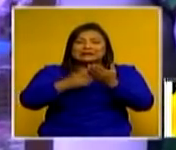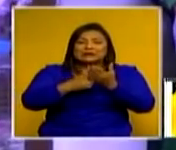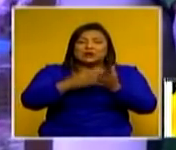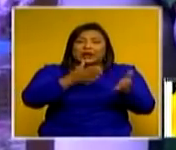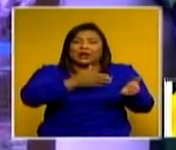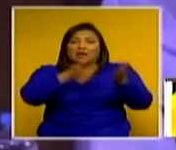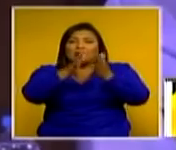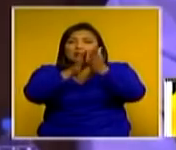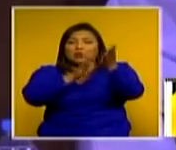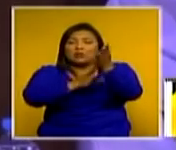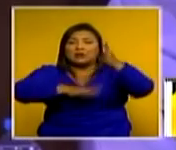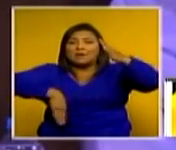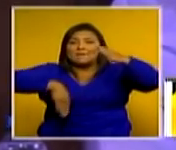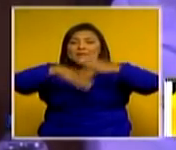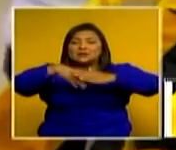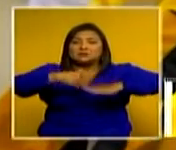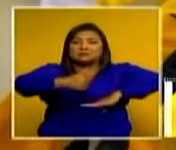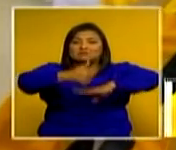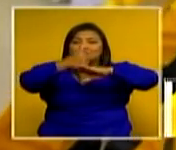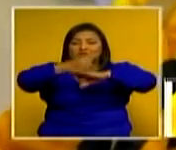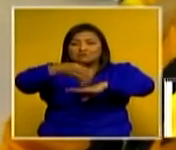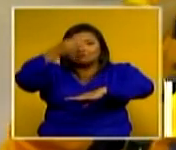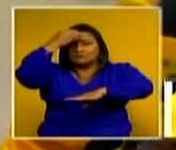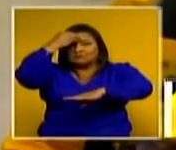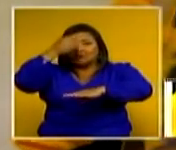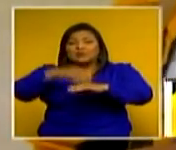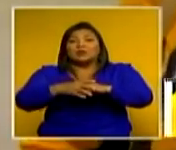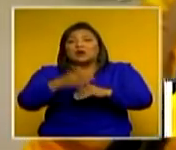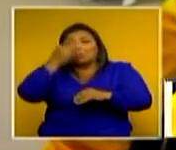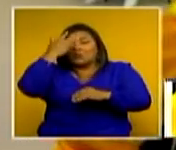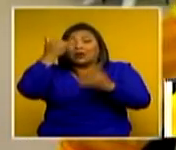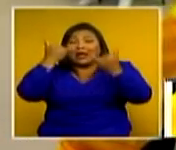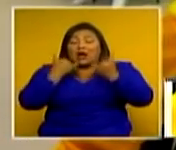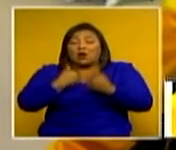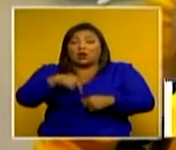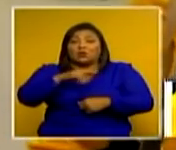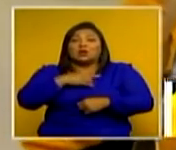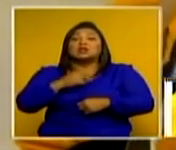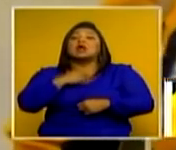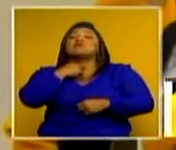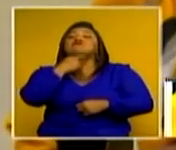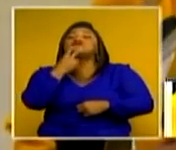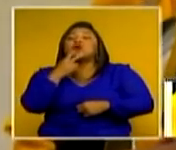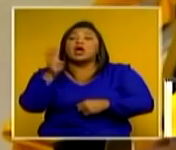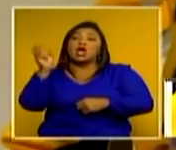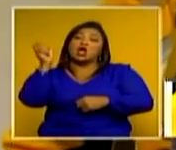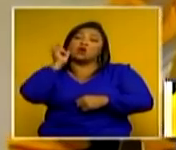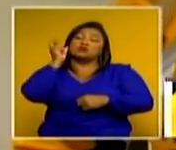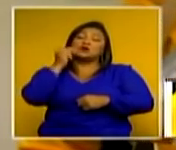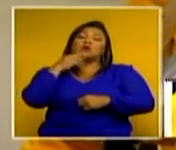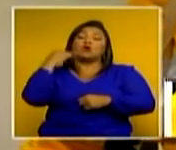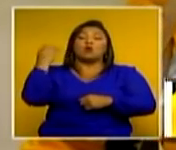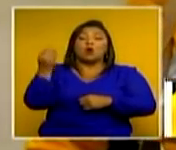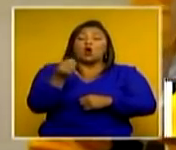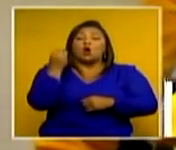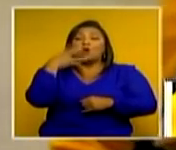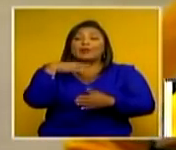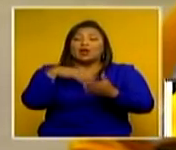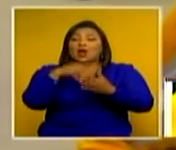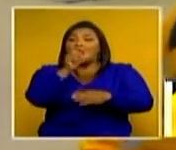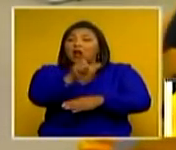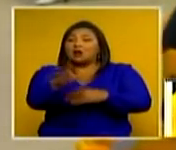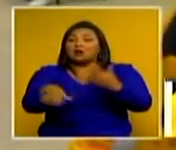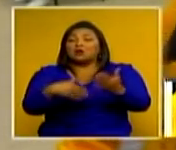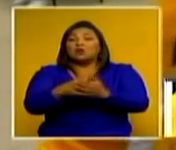propuestas a la máxima autoridad de educación porque ahora nuestra voz va a ser escuchada como adolescentes nos están tomando en cuenta están tomando en cuenta nuestras opiniones